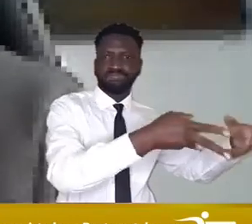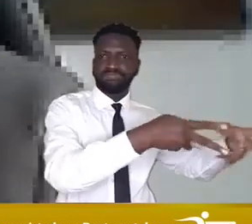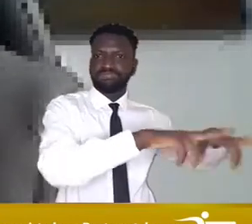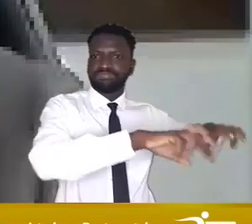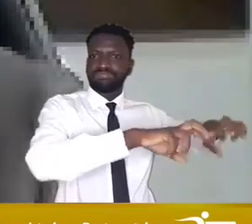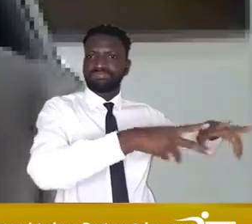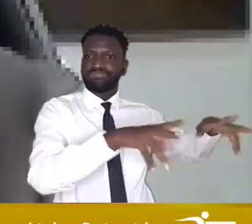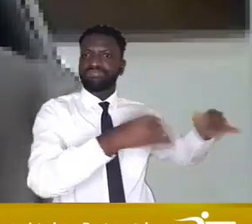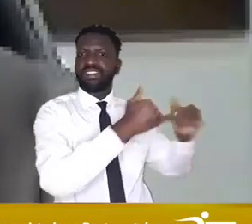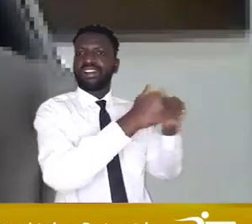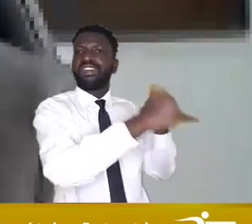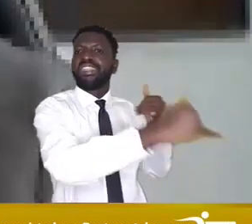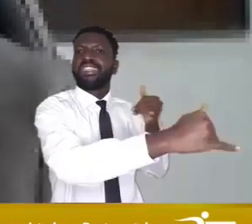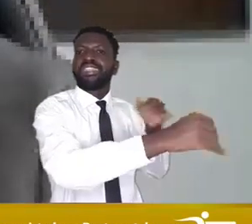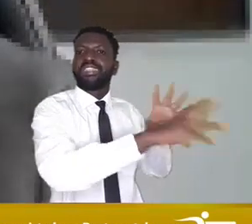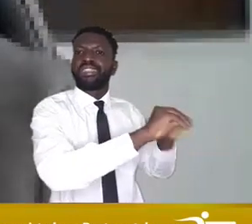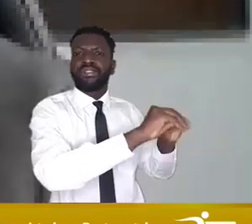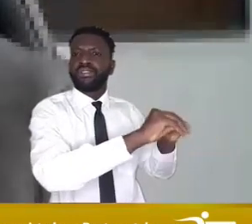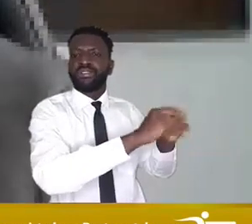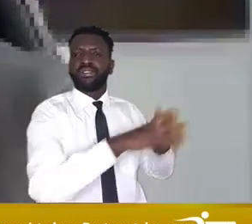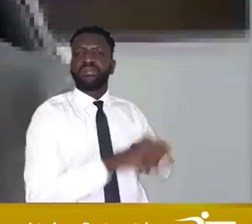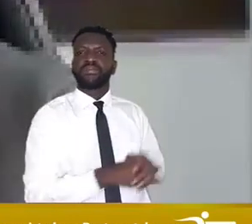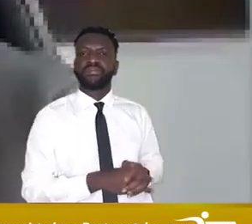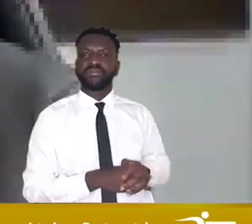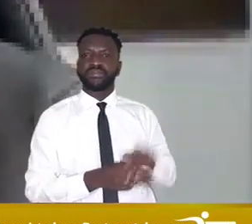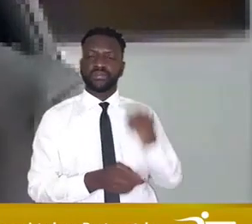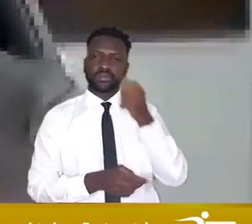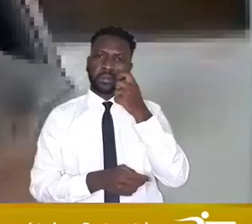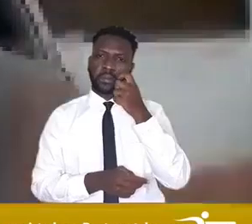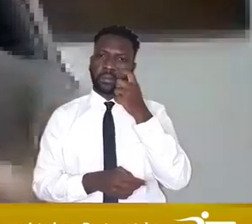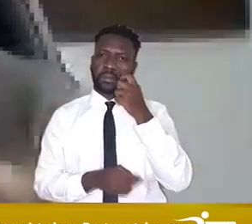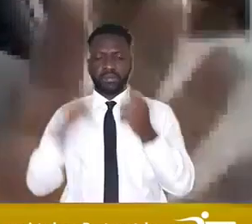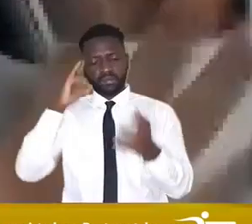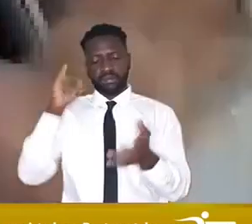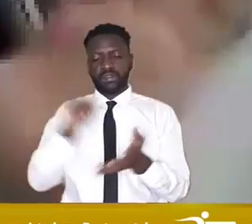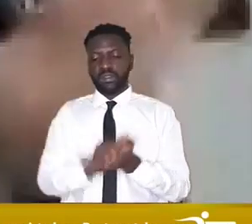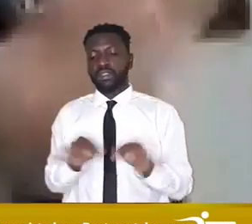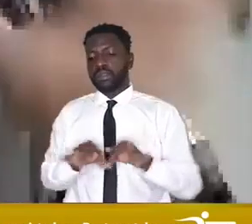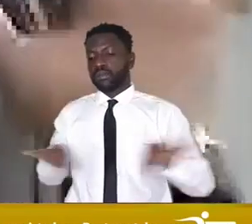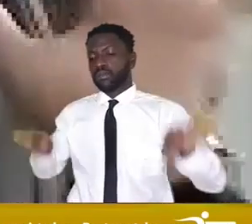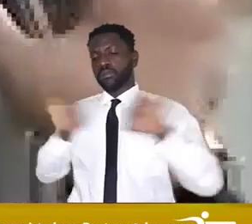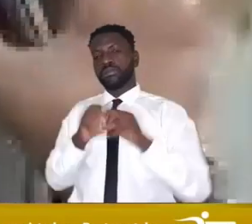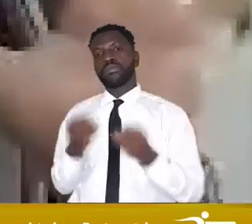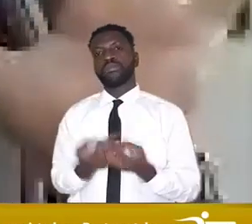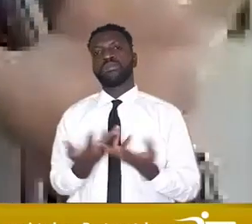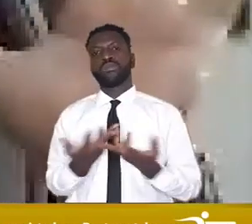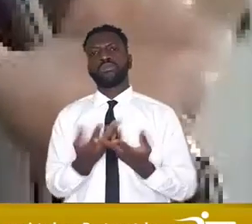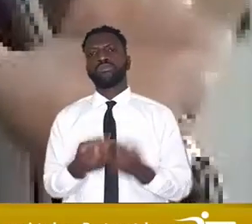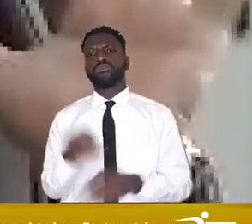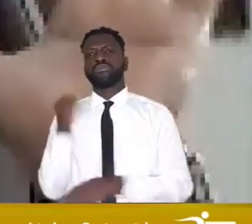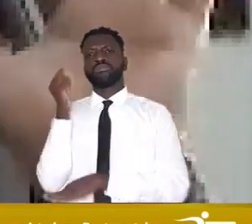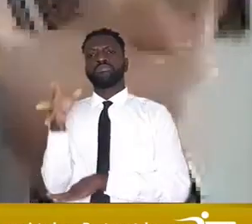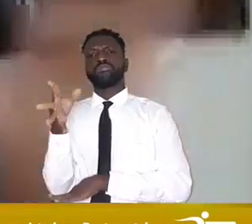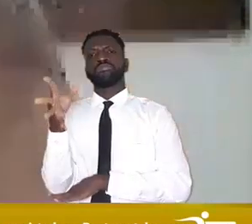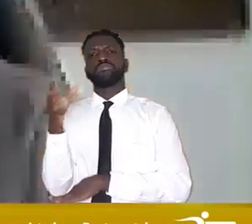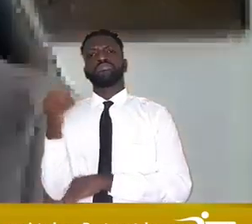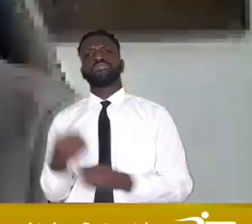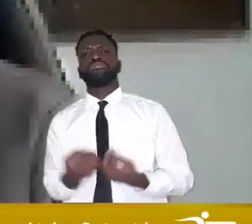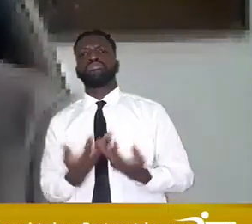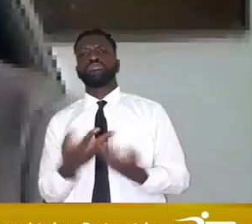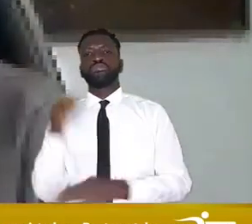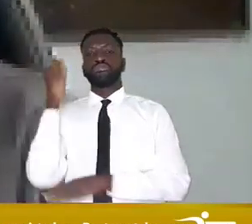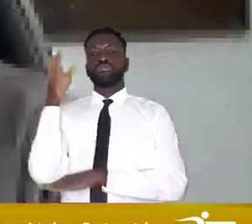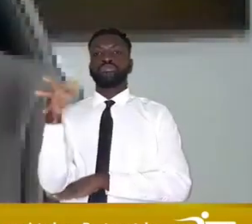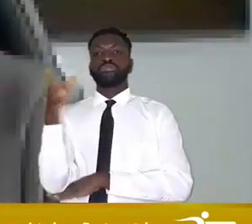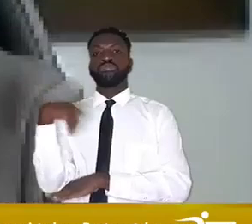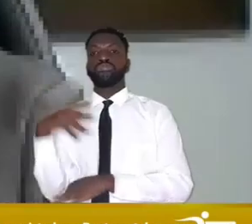interminables. Yo creo que es importante. Yo oigo muchos predicadores a veces por la televisión y por